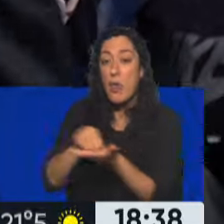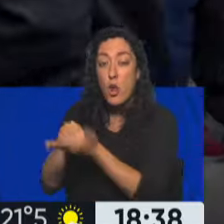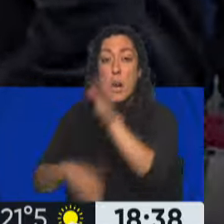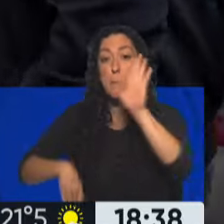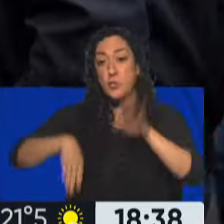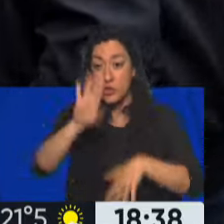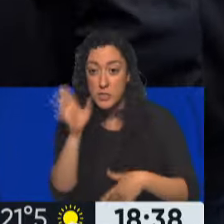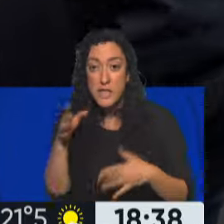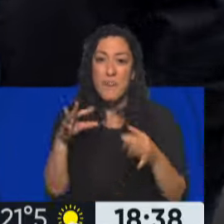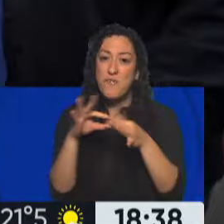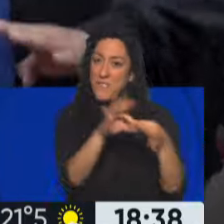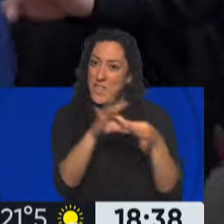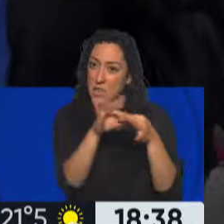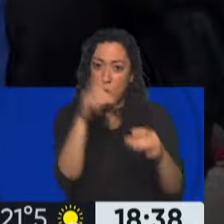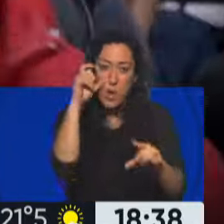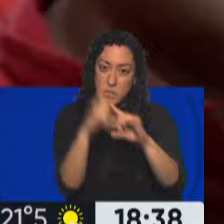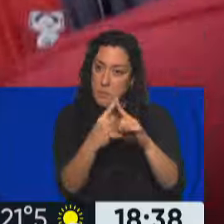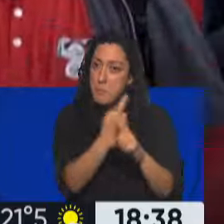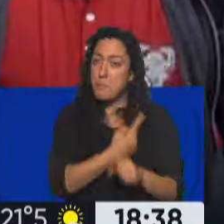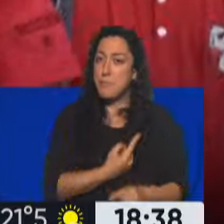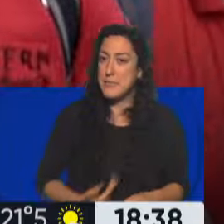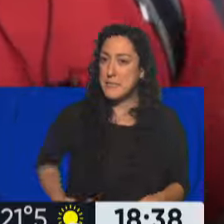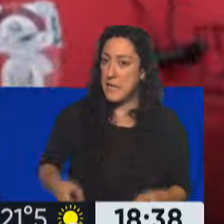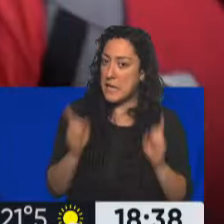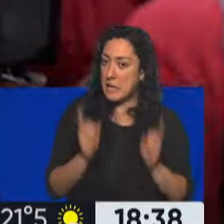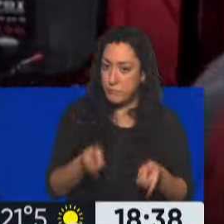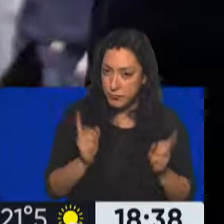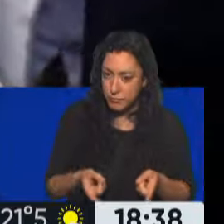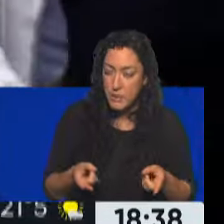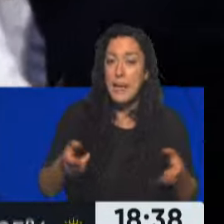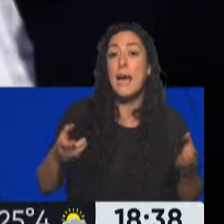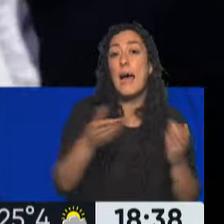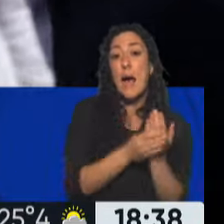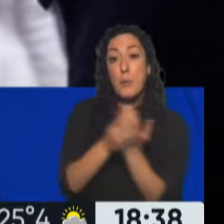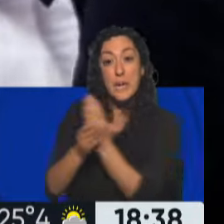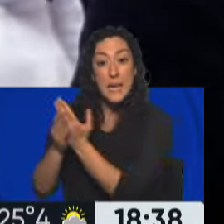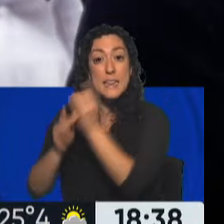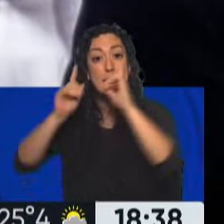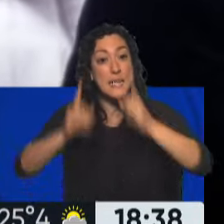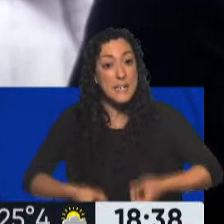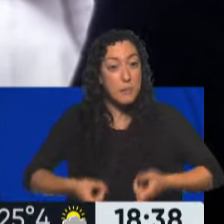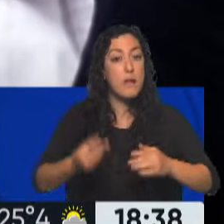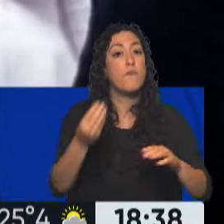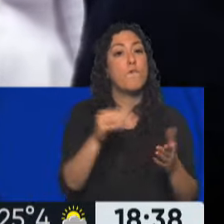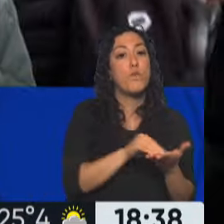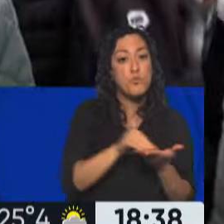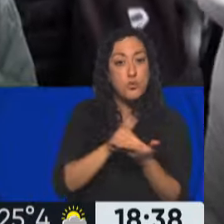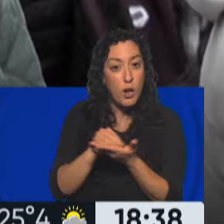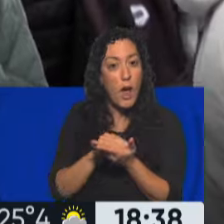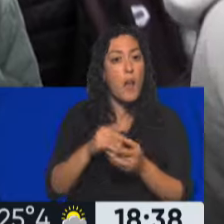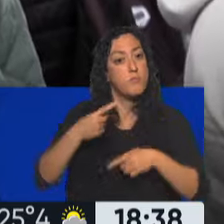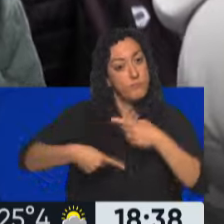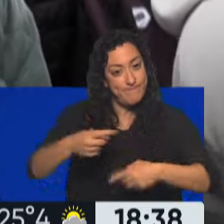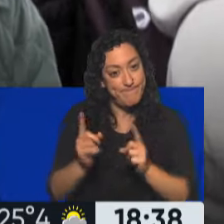mantienen fuertes vínculos con el expresidente. En su gabinete, Sheinbaum también hereda varios funcionarios de AMLO.